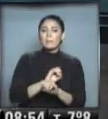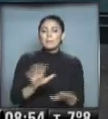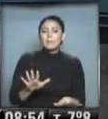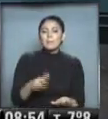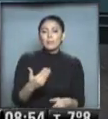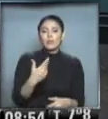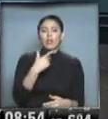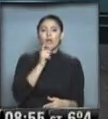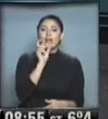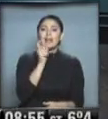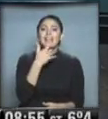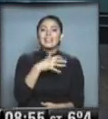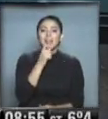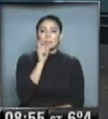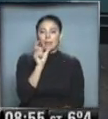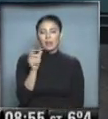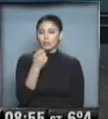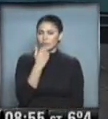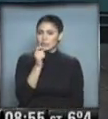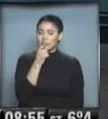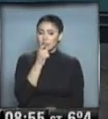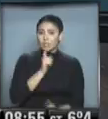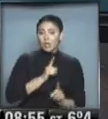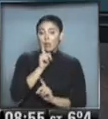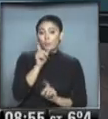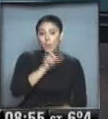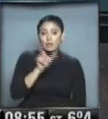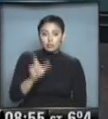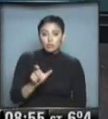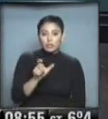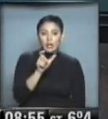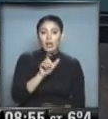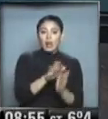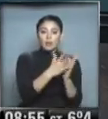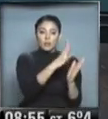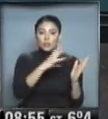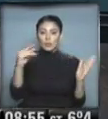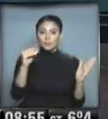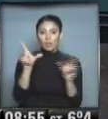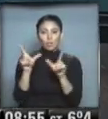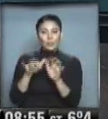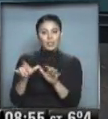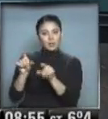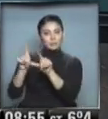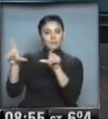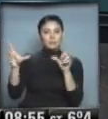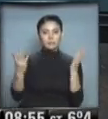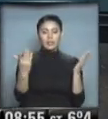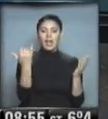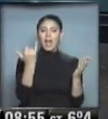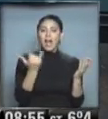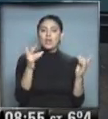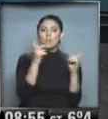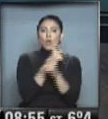en reconocer como palabras no sé si alguna vez a alguna persona escaneo puede ver que hay problemas en